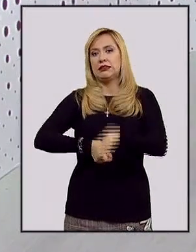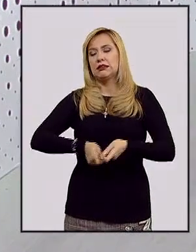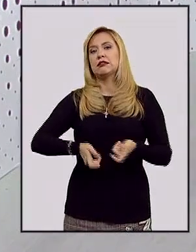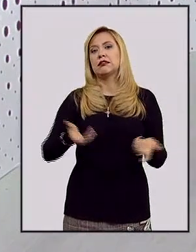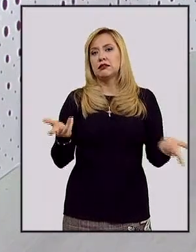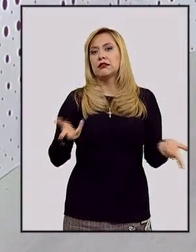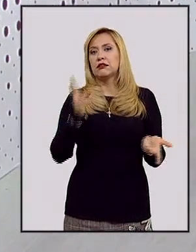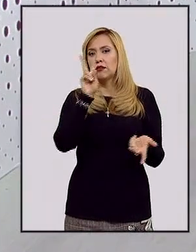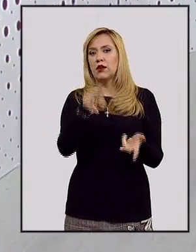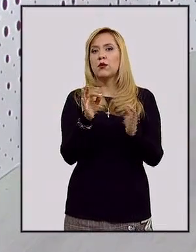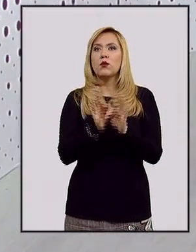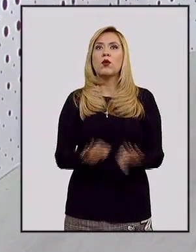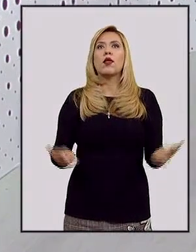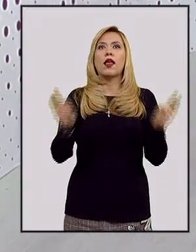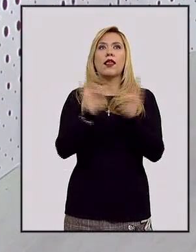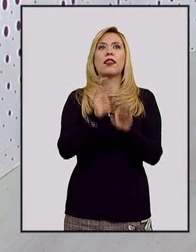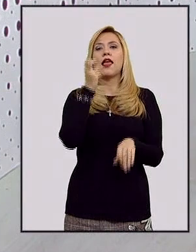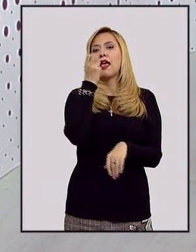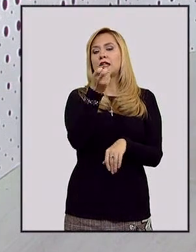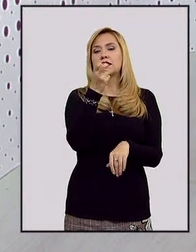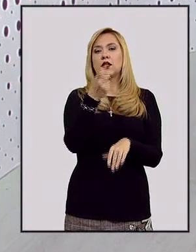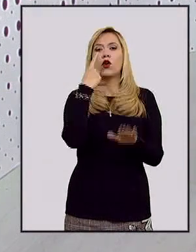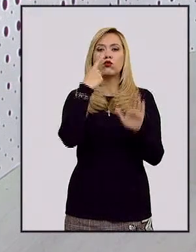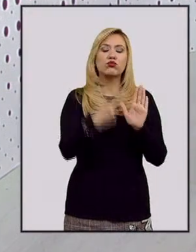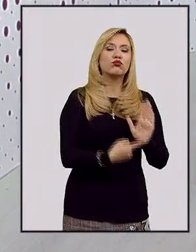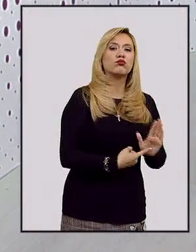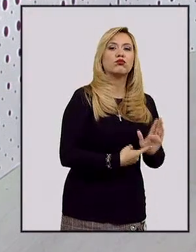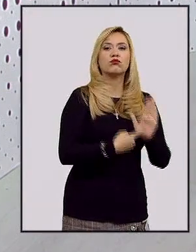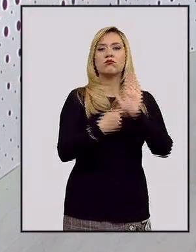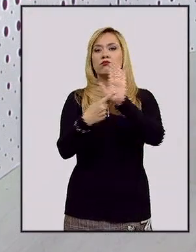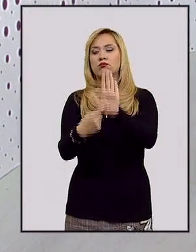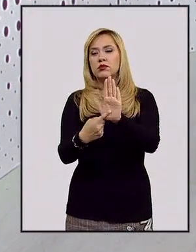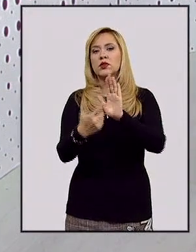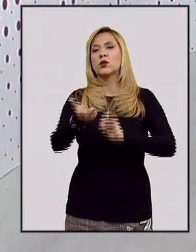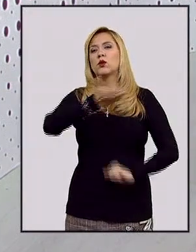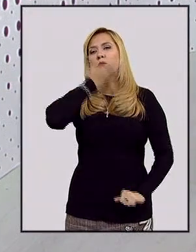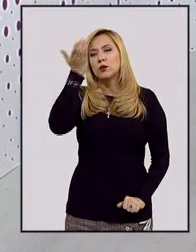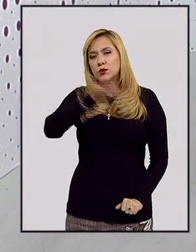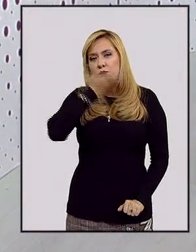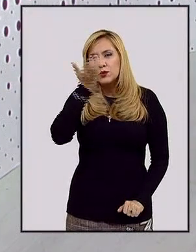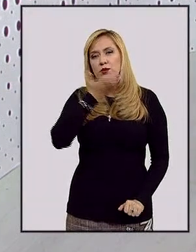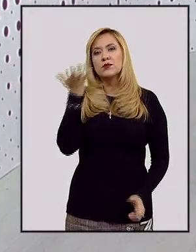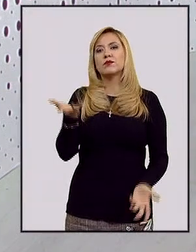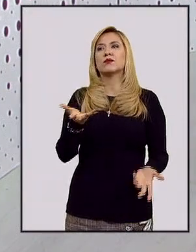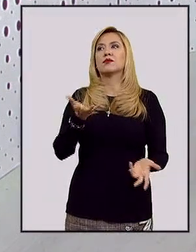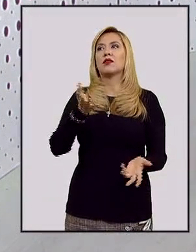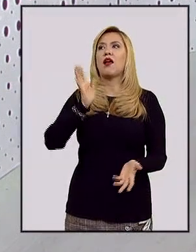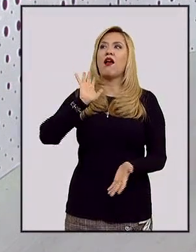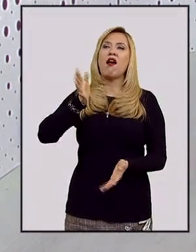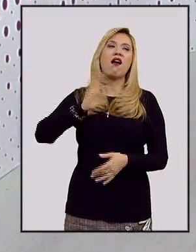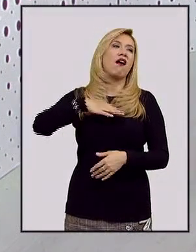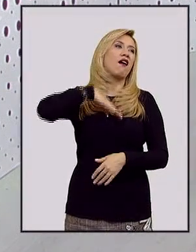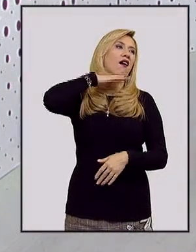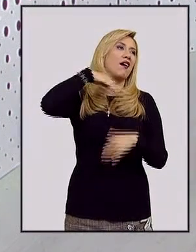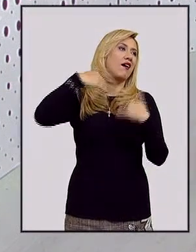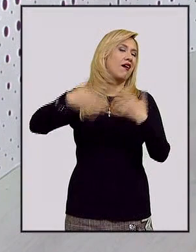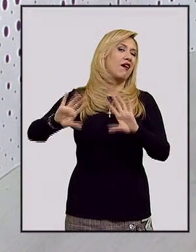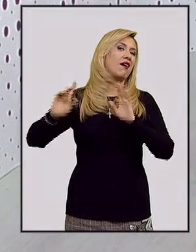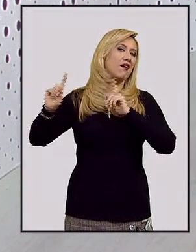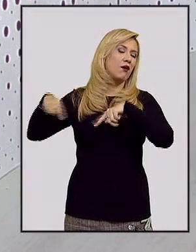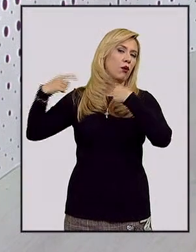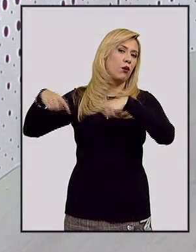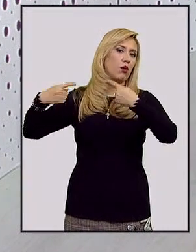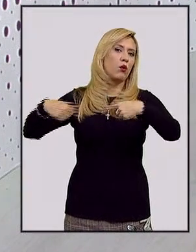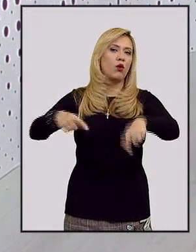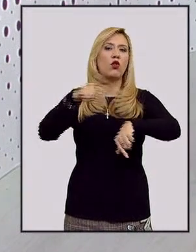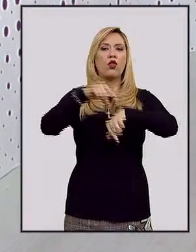me parece que lo importante es justamente esto, visibilizar las prácticas normalizadas de violencia obstétrica que vienen